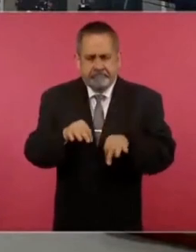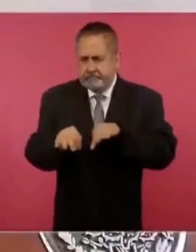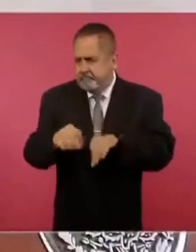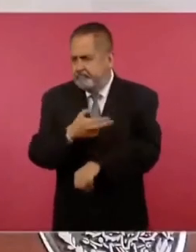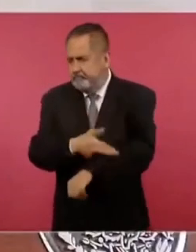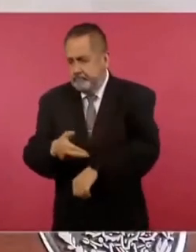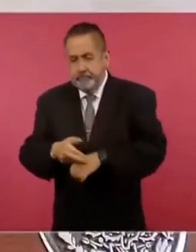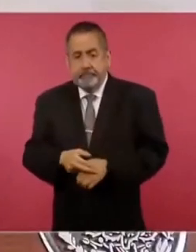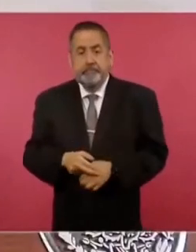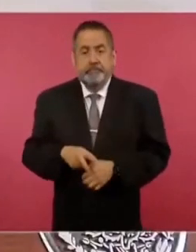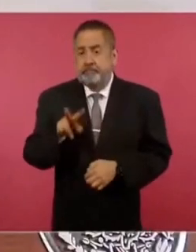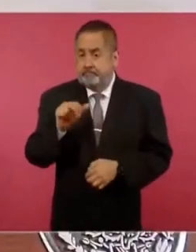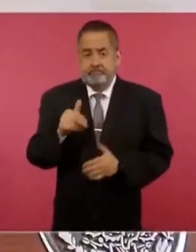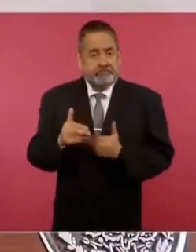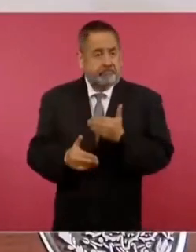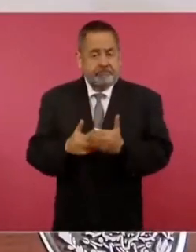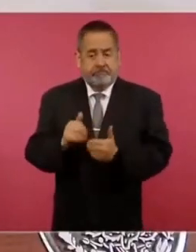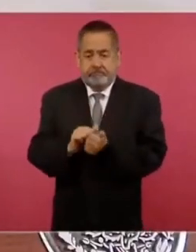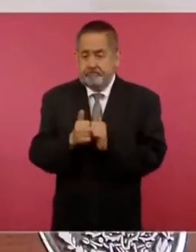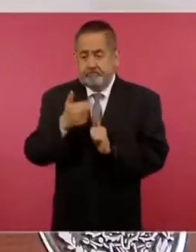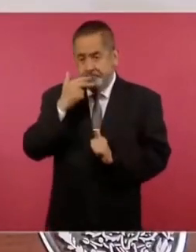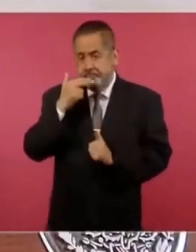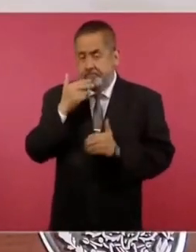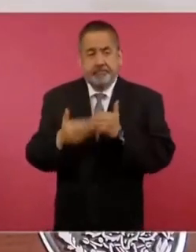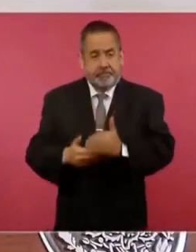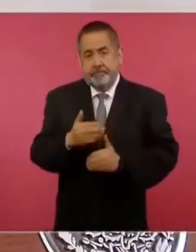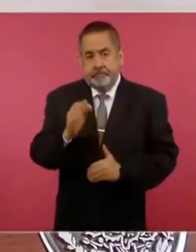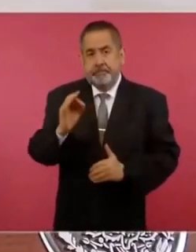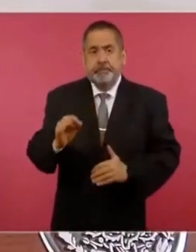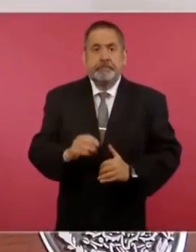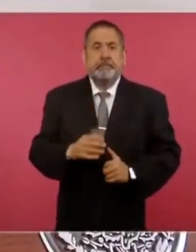se ha avanzado y